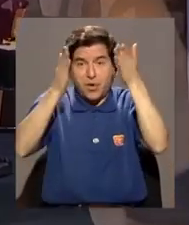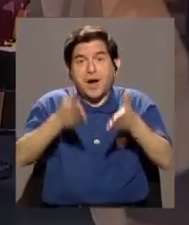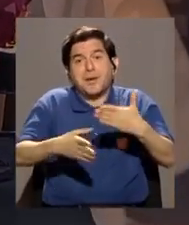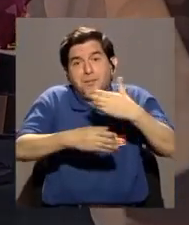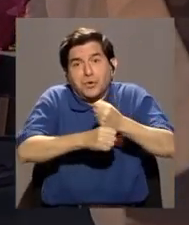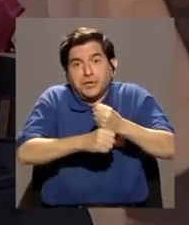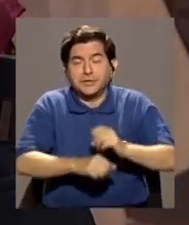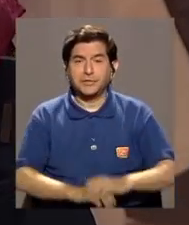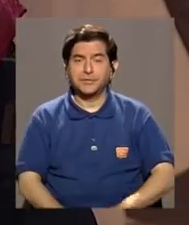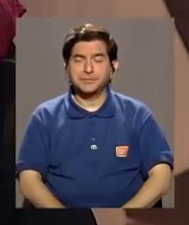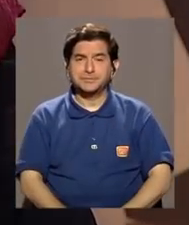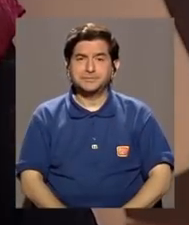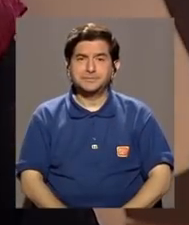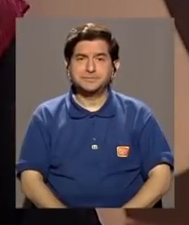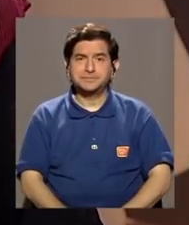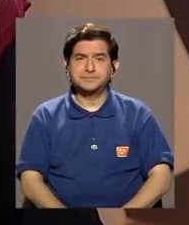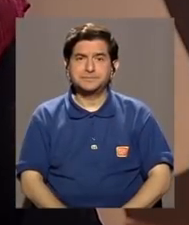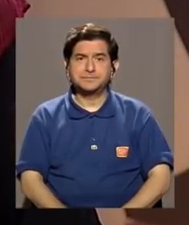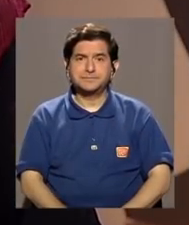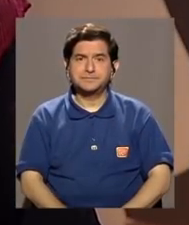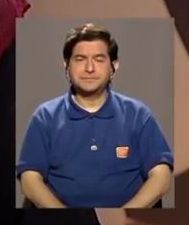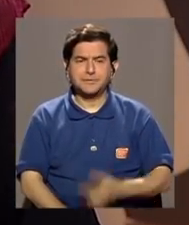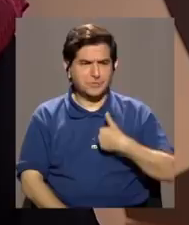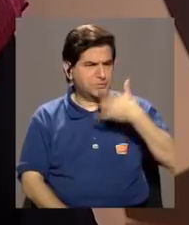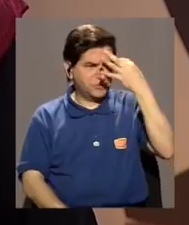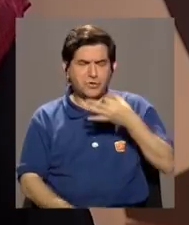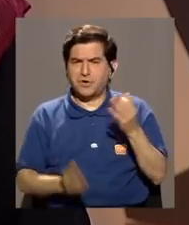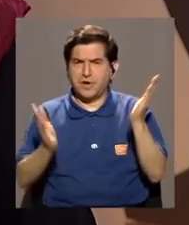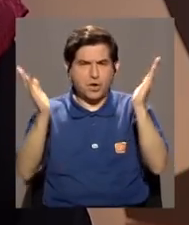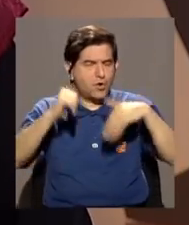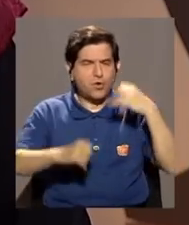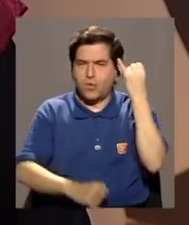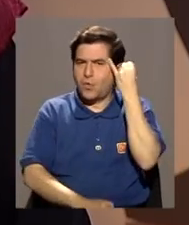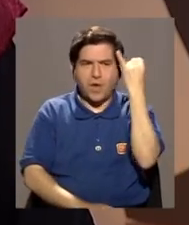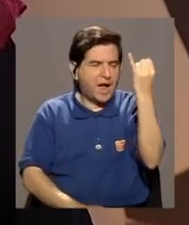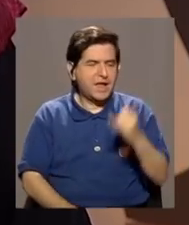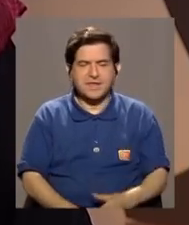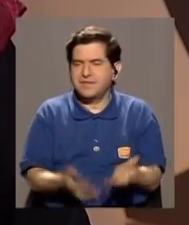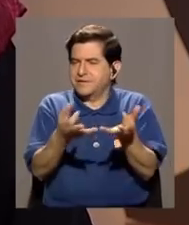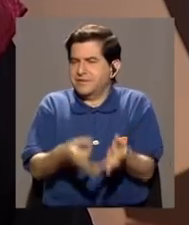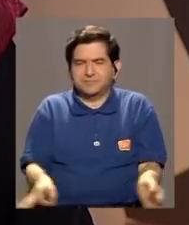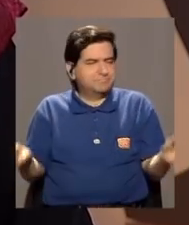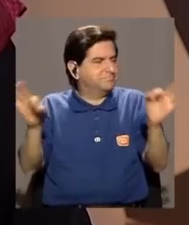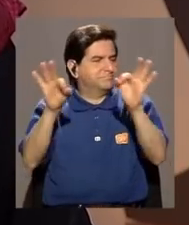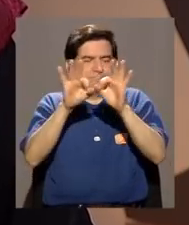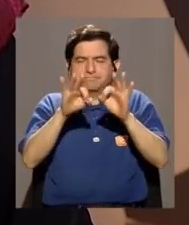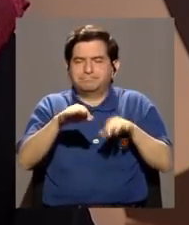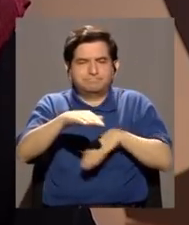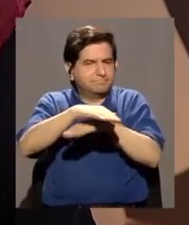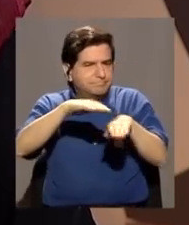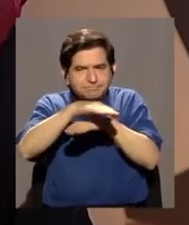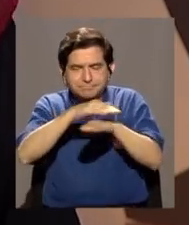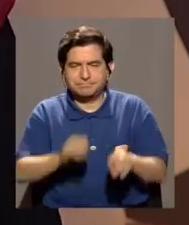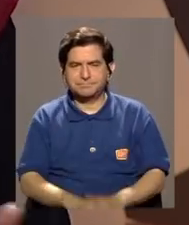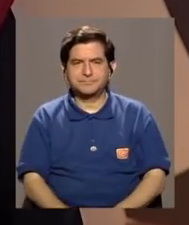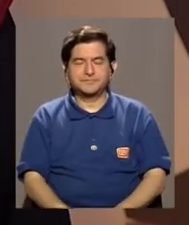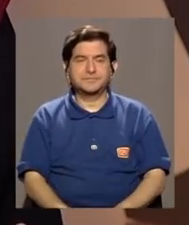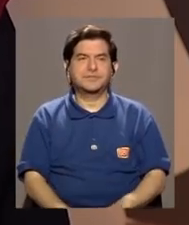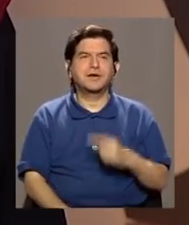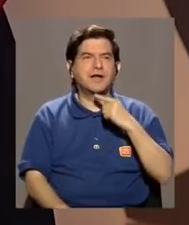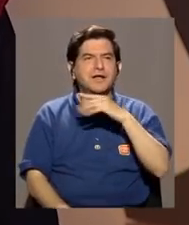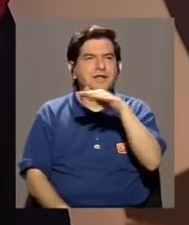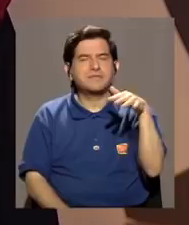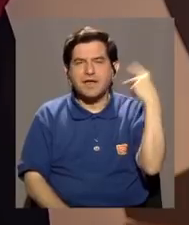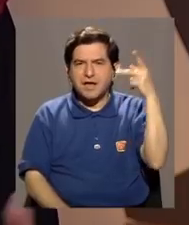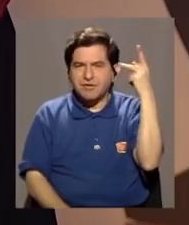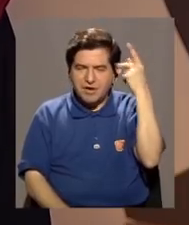políticos para mí este no hay un argumento de peso a ver desde el